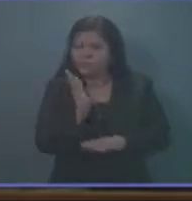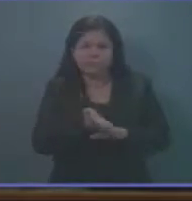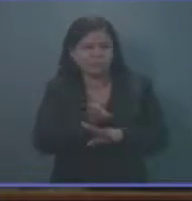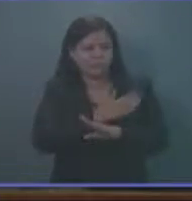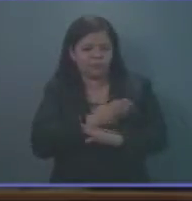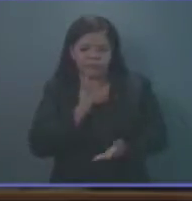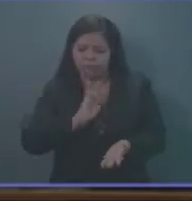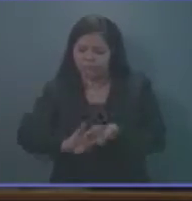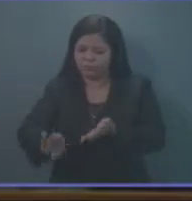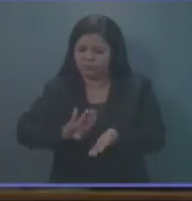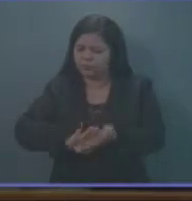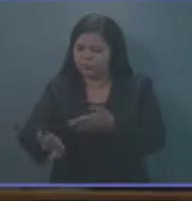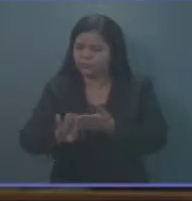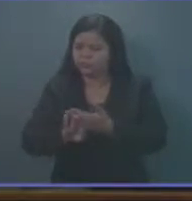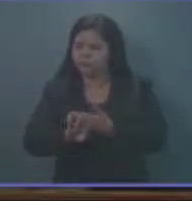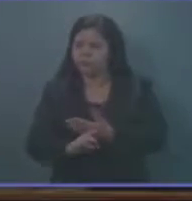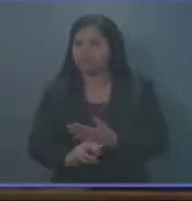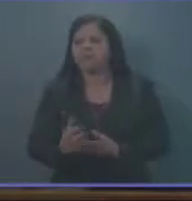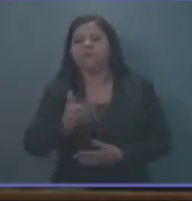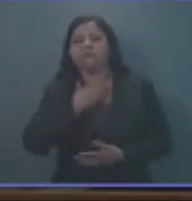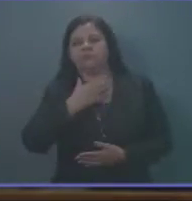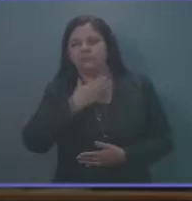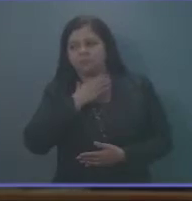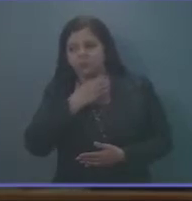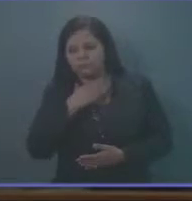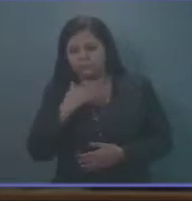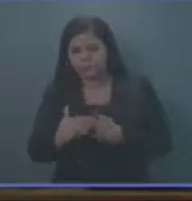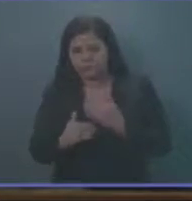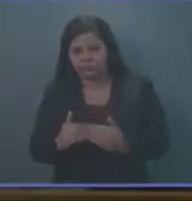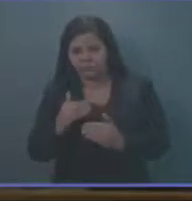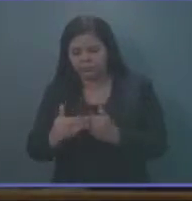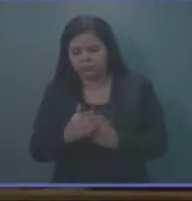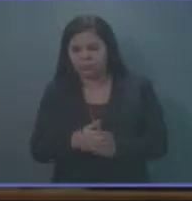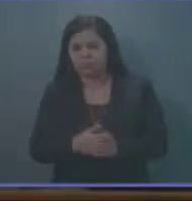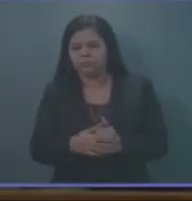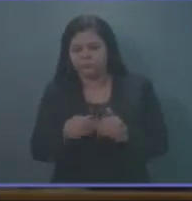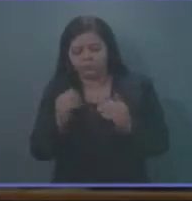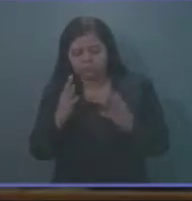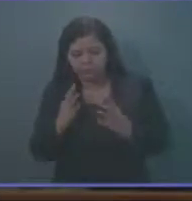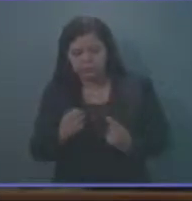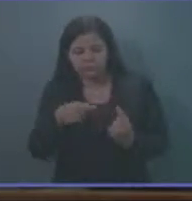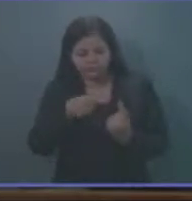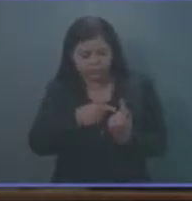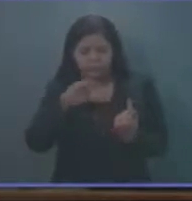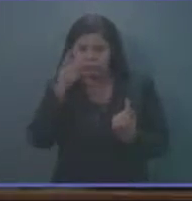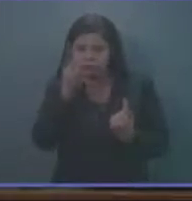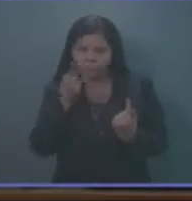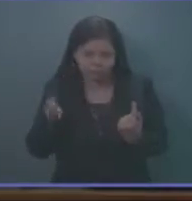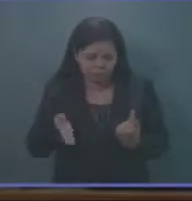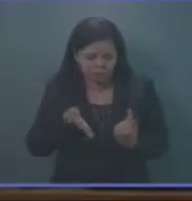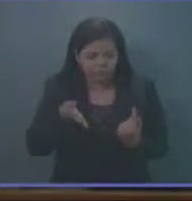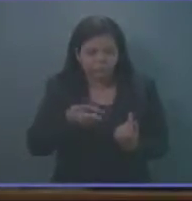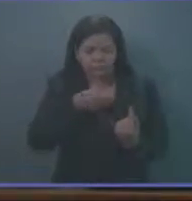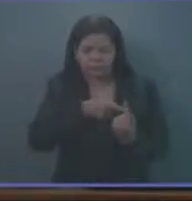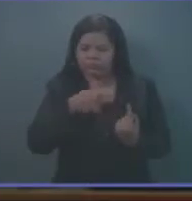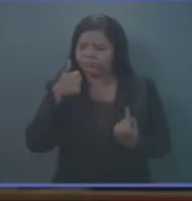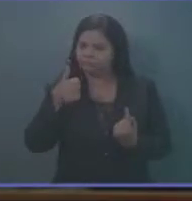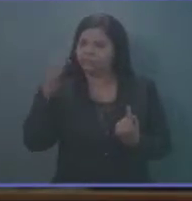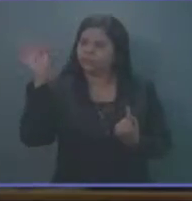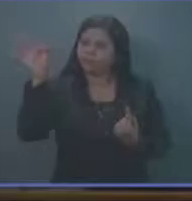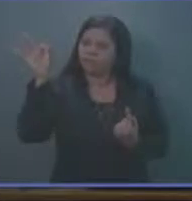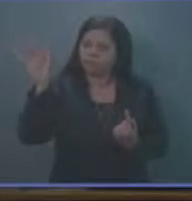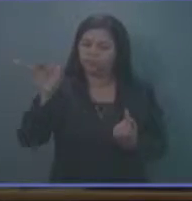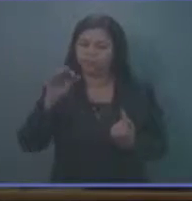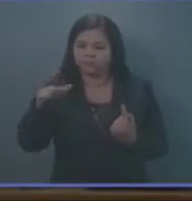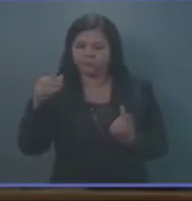cotizado? Es bien difícil tener incentivado al maestro para que pueda dar buena educación en un